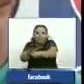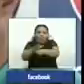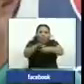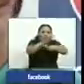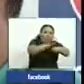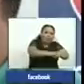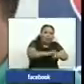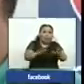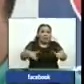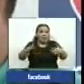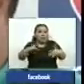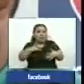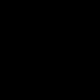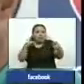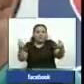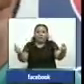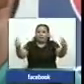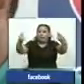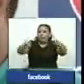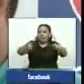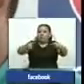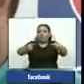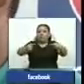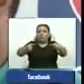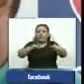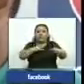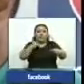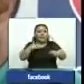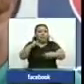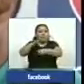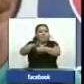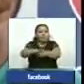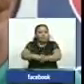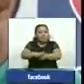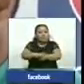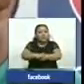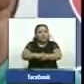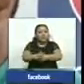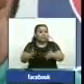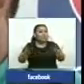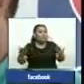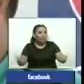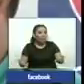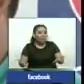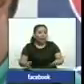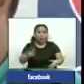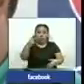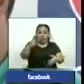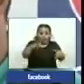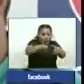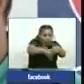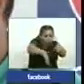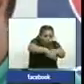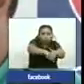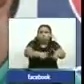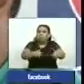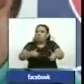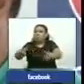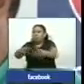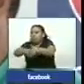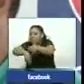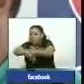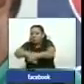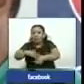El solo hecho de estar ya en una final ya te genera presión. El hecho de ser dos clubes grandes ya hay una